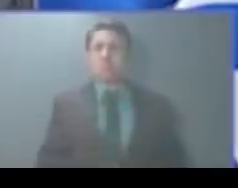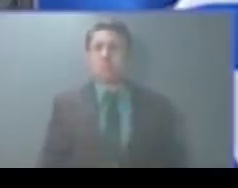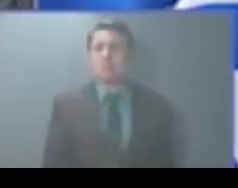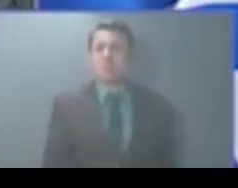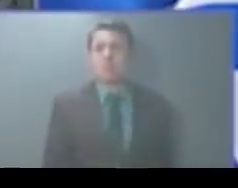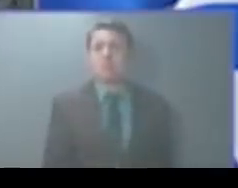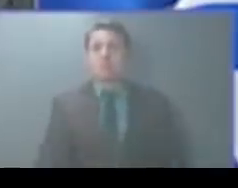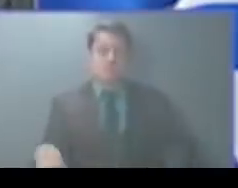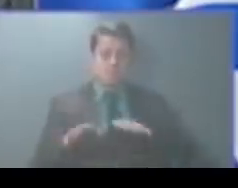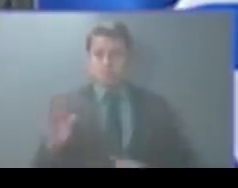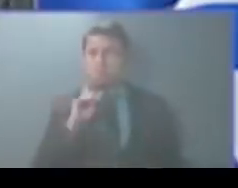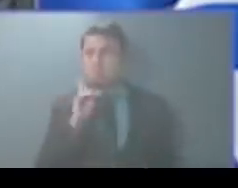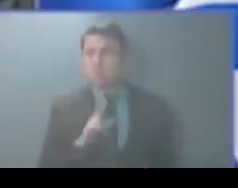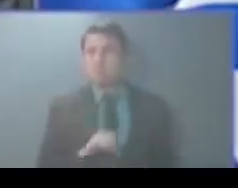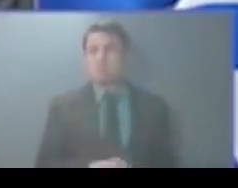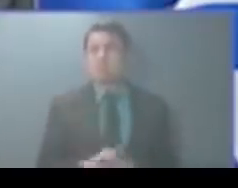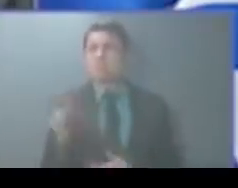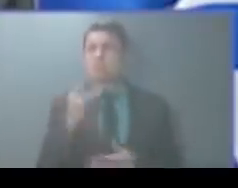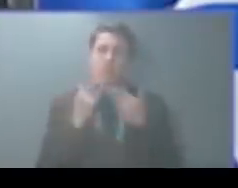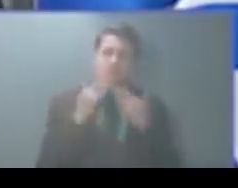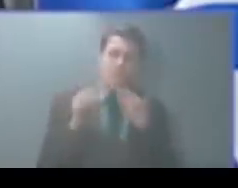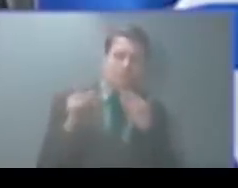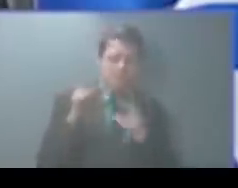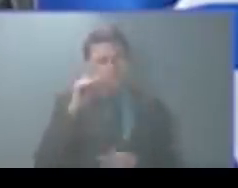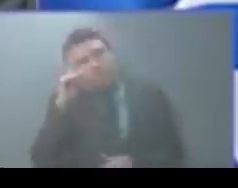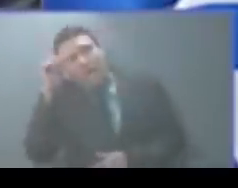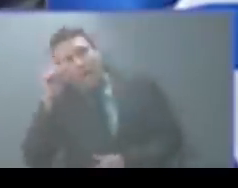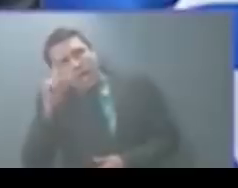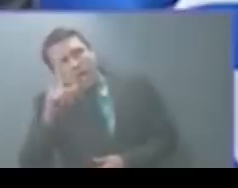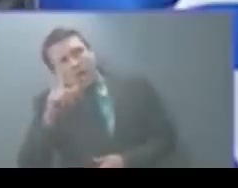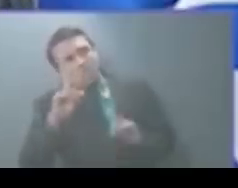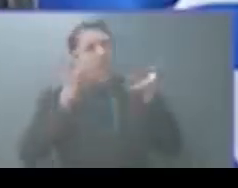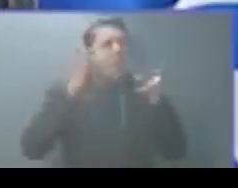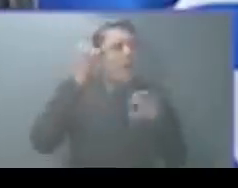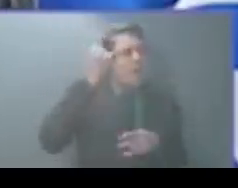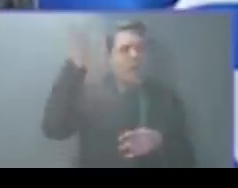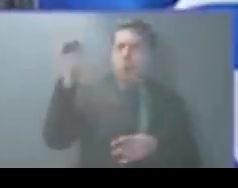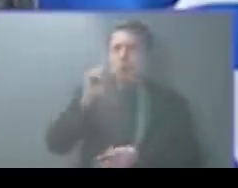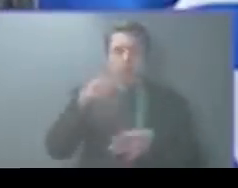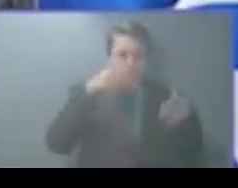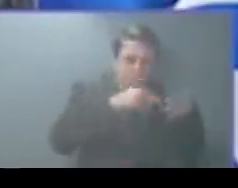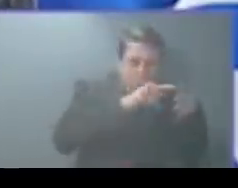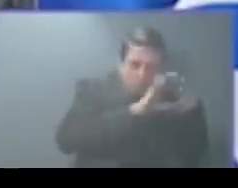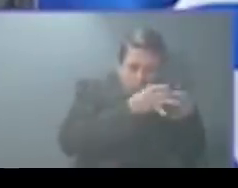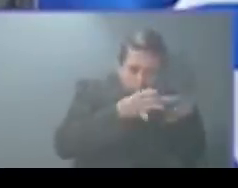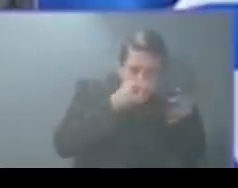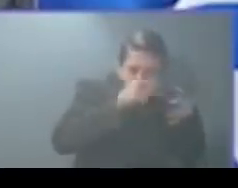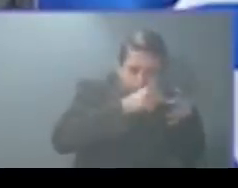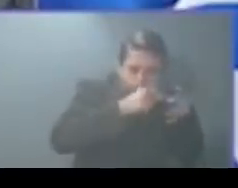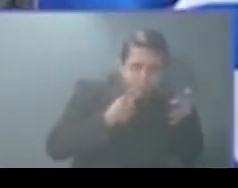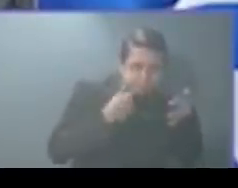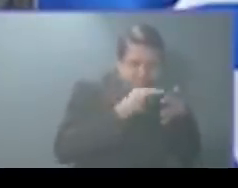Con base en esa respuesta, y no voy a hablar de una hipótesis, voy a hablar del texto constitucional. La